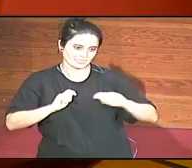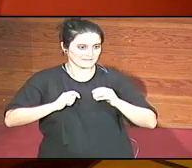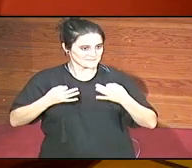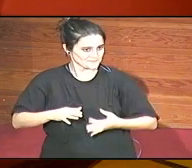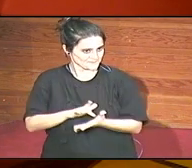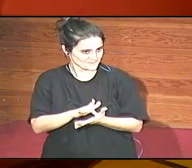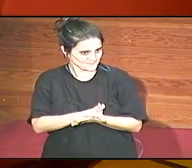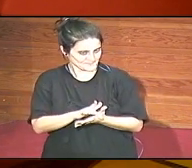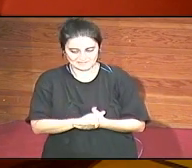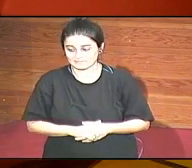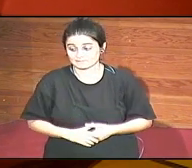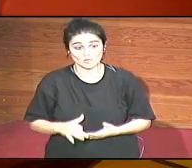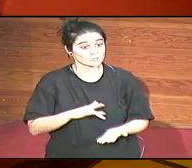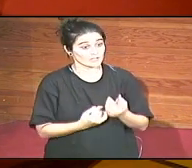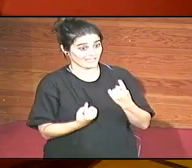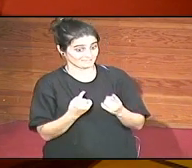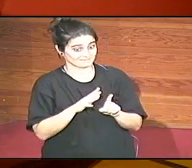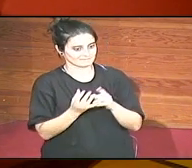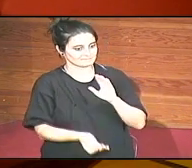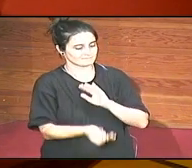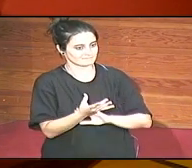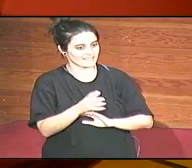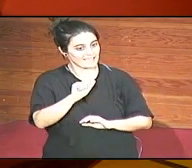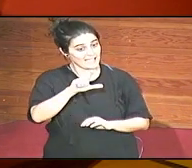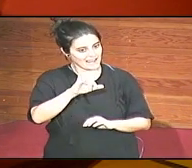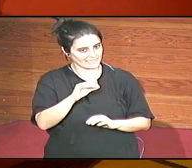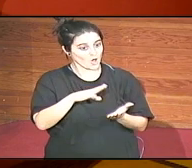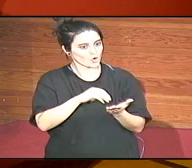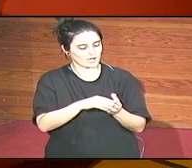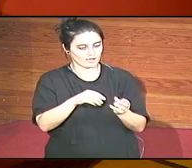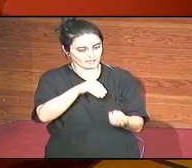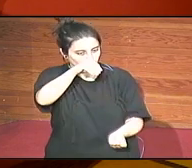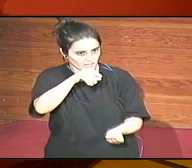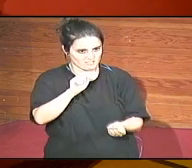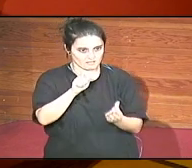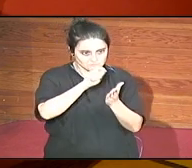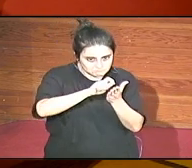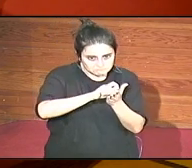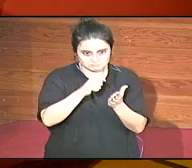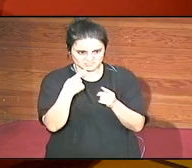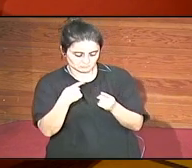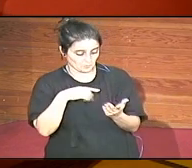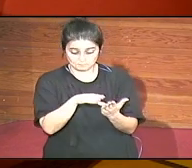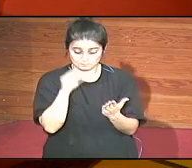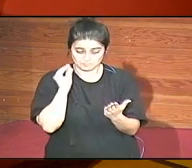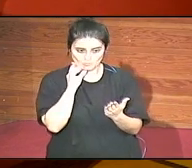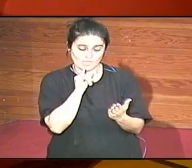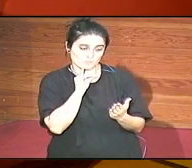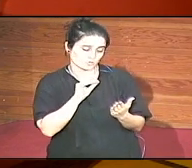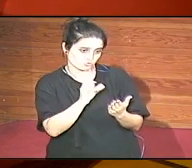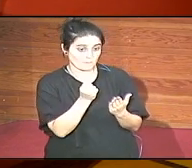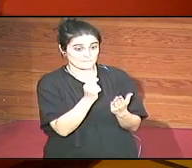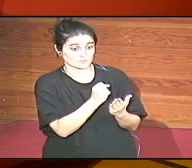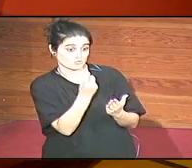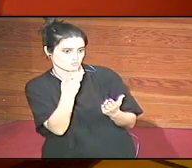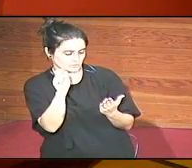acosta esta hoja que veis aquí en la que había pues unas letras unas palabras que no entendíamos están en su idioma y unos números